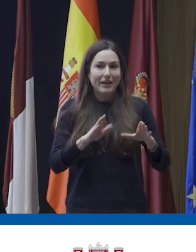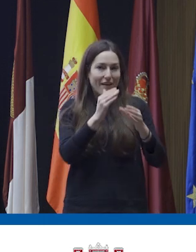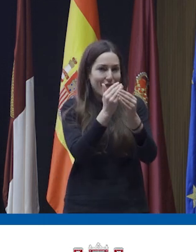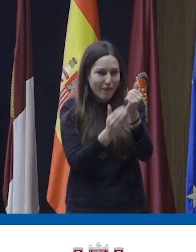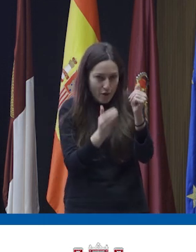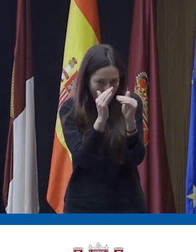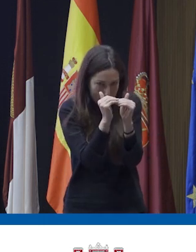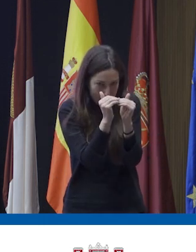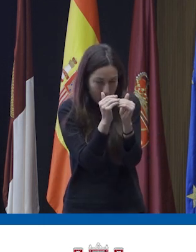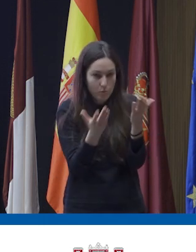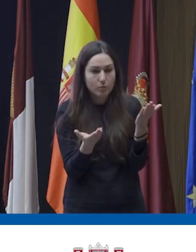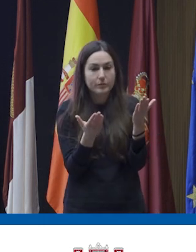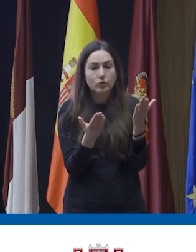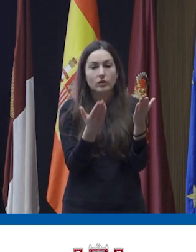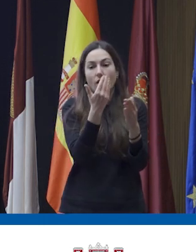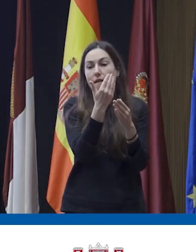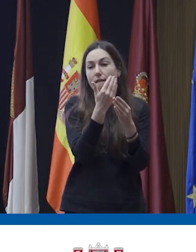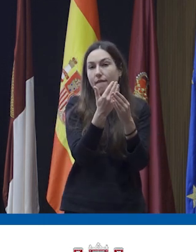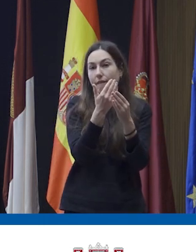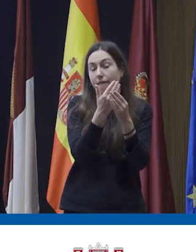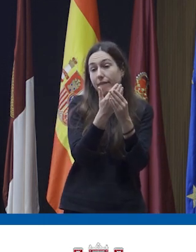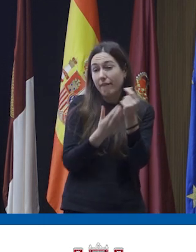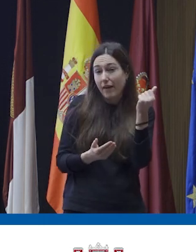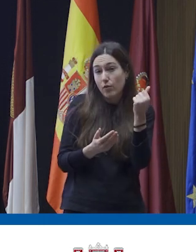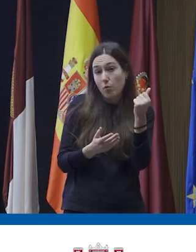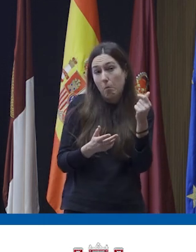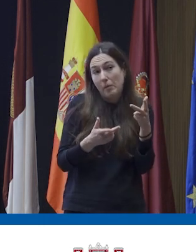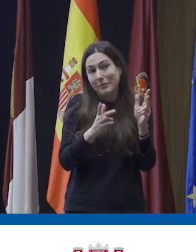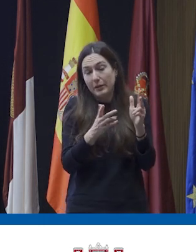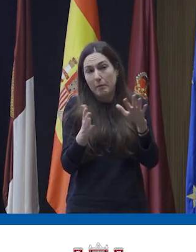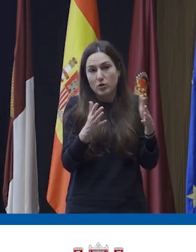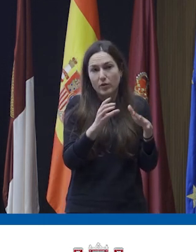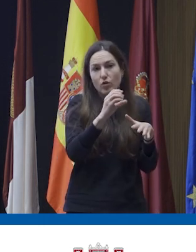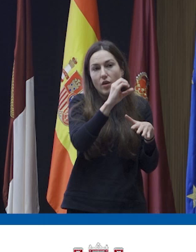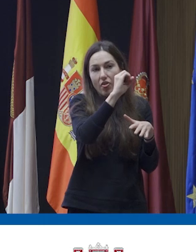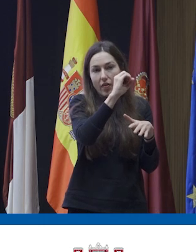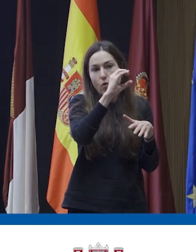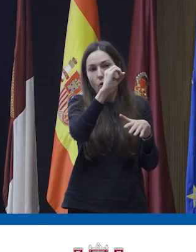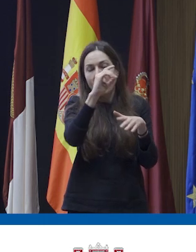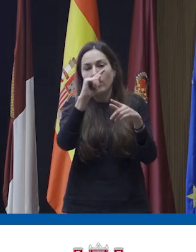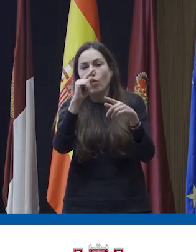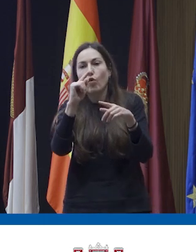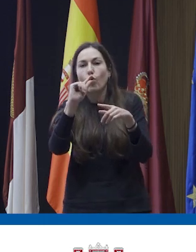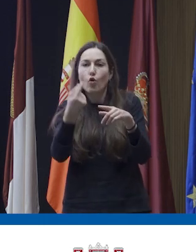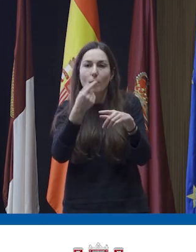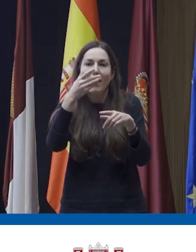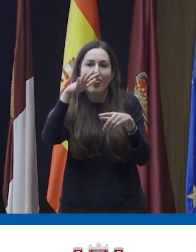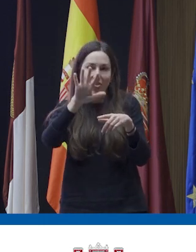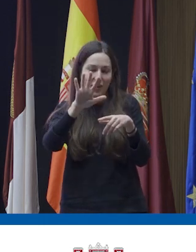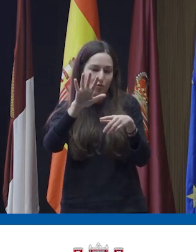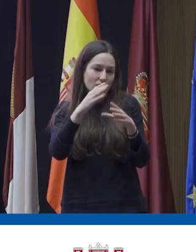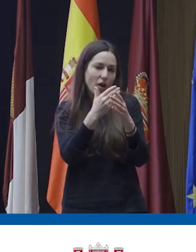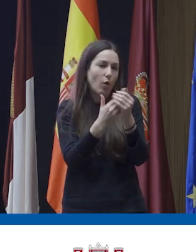refractivo óptimo? Pues normalmente entre 0 y media dioptría, entre más o menos 0,50 sería un error refractivo óptimo